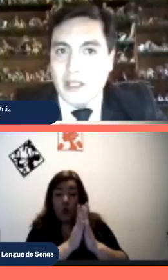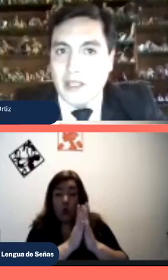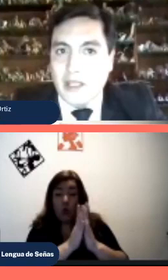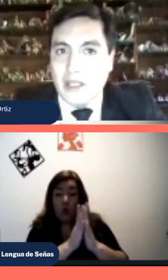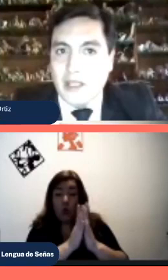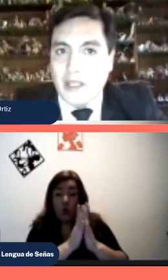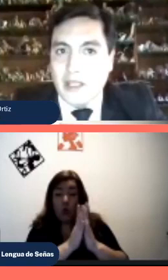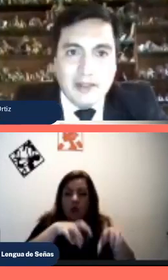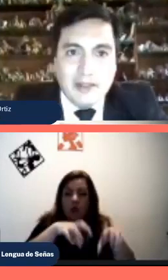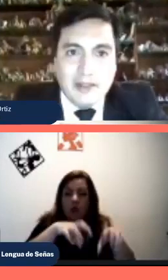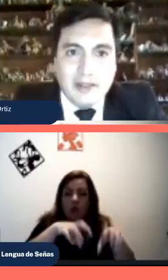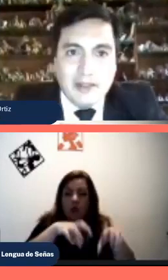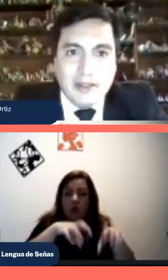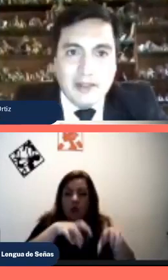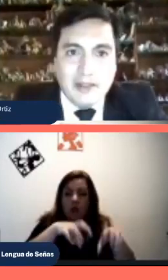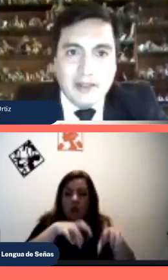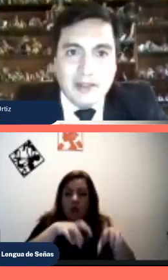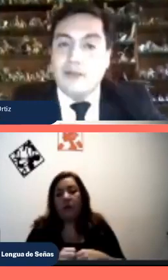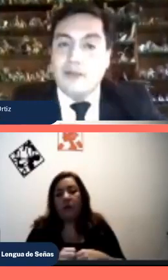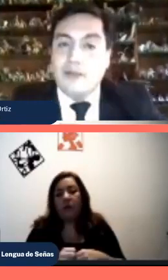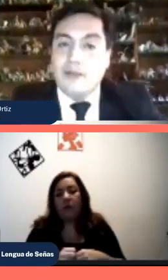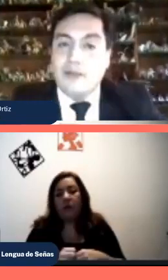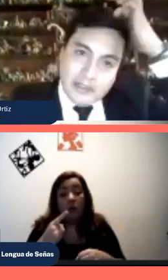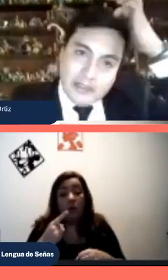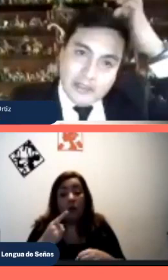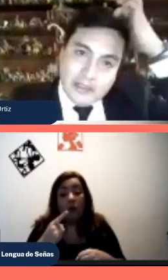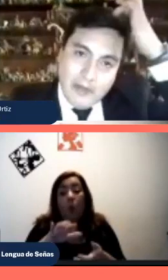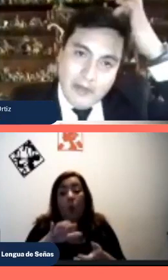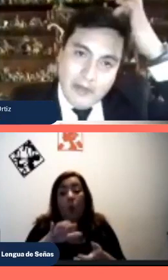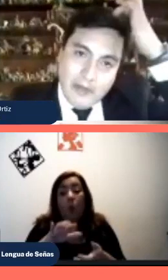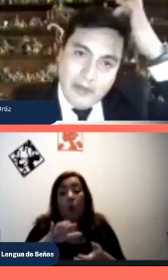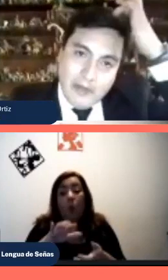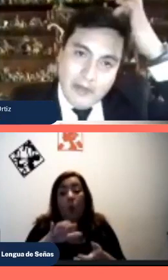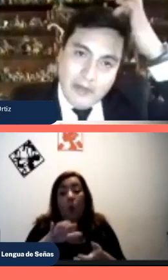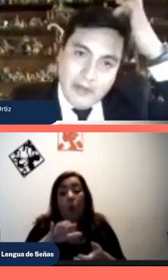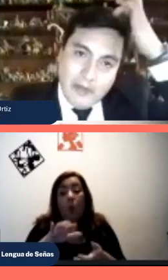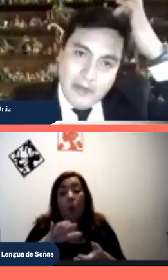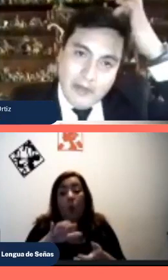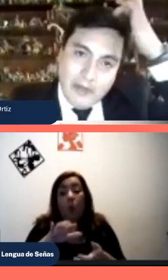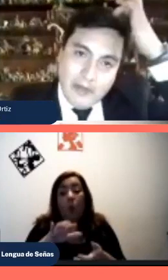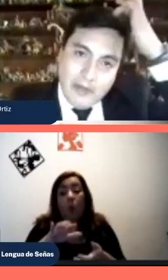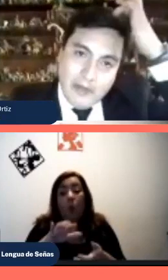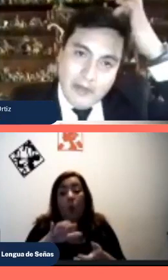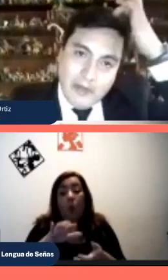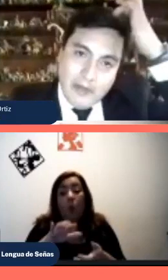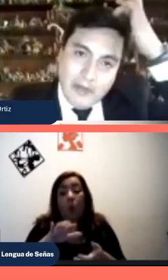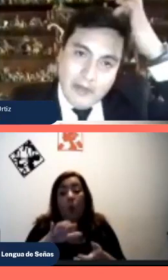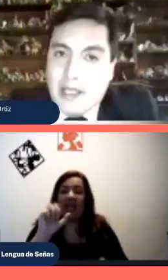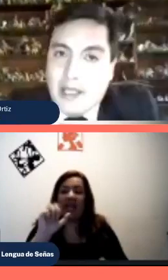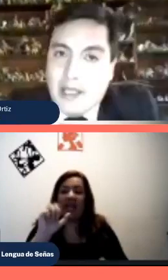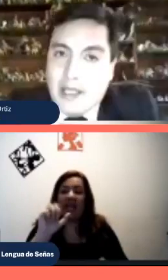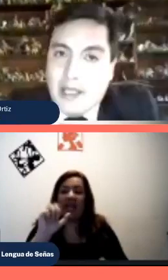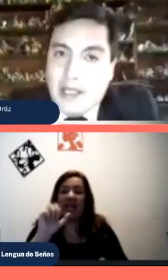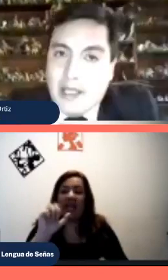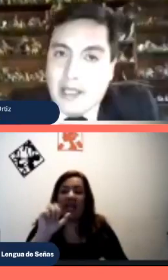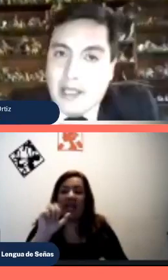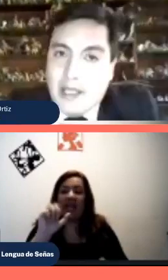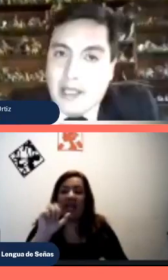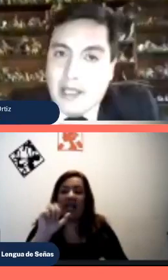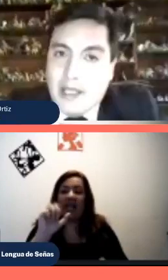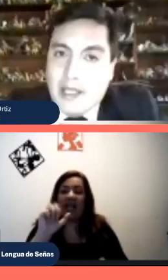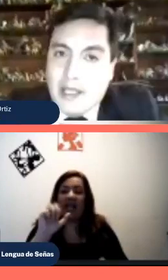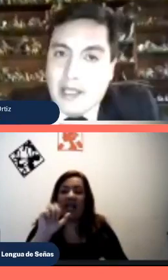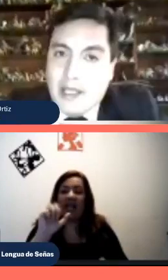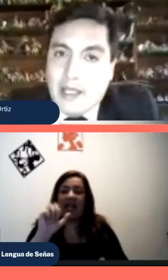empezar por la primera región. Estas son las huellas que existen en Chacarilla. Chacarilla, que se encuentra a unos